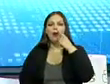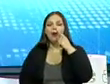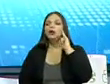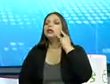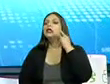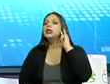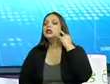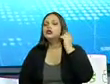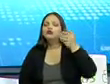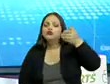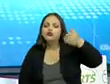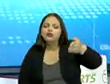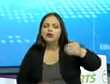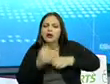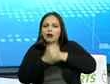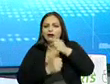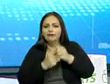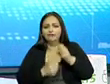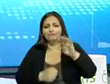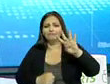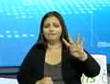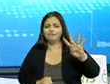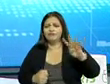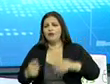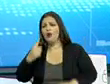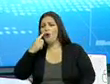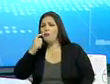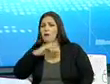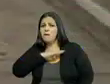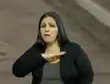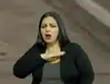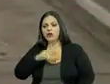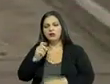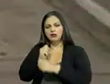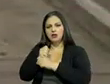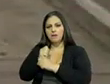en la Ciudadela La Alborada, al norte de Guayaquil.